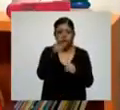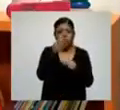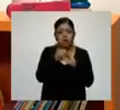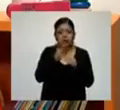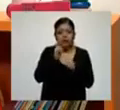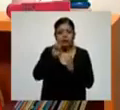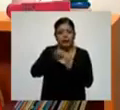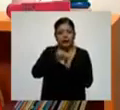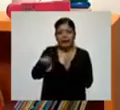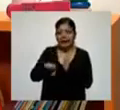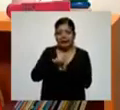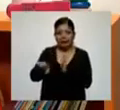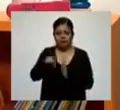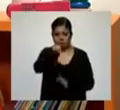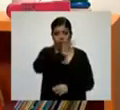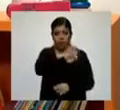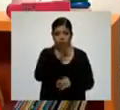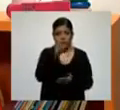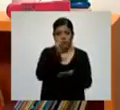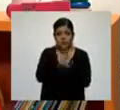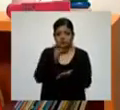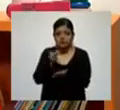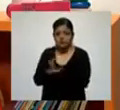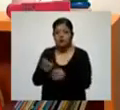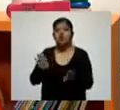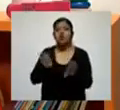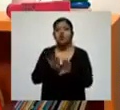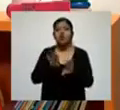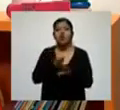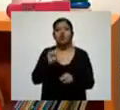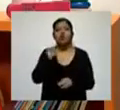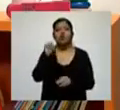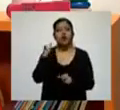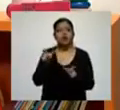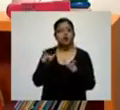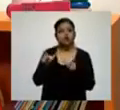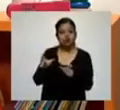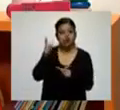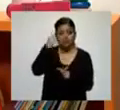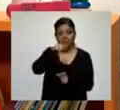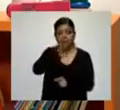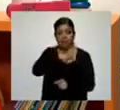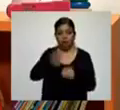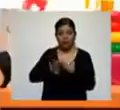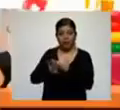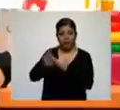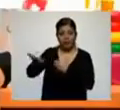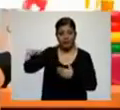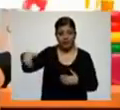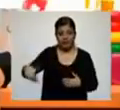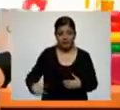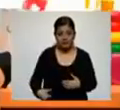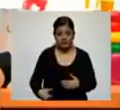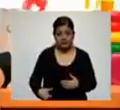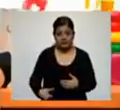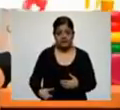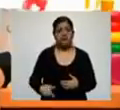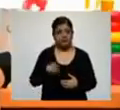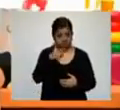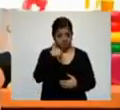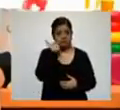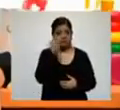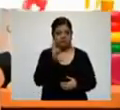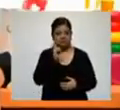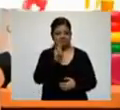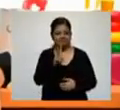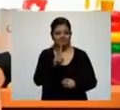situaciones. ¿Puedes identificar las medidas de seguridad que nos ayudan a mantenernos seguros? ¿Qué les parece si